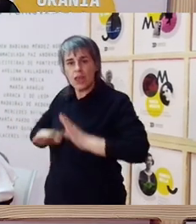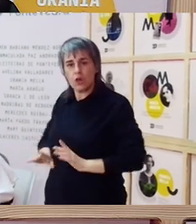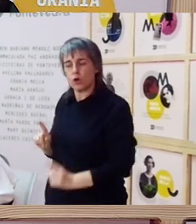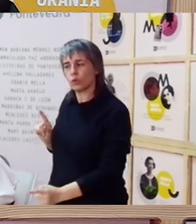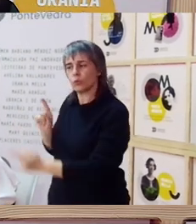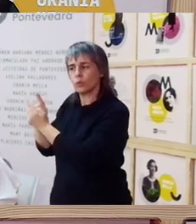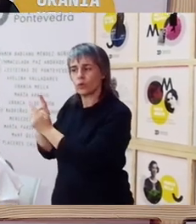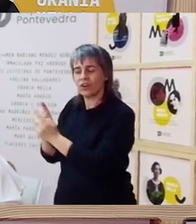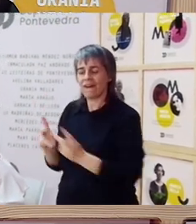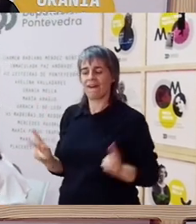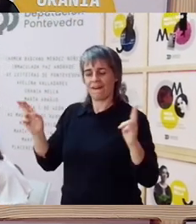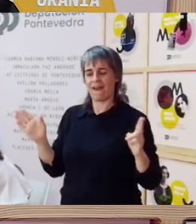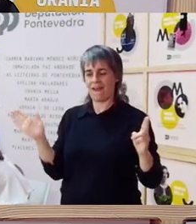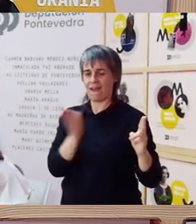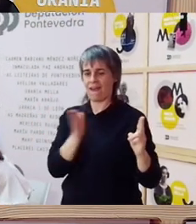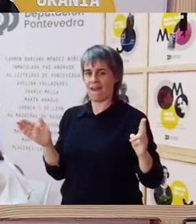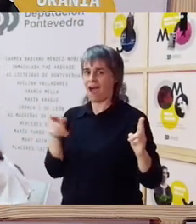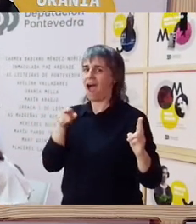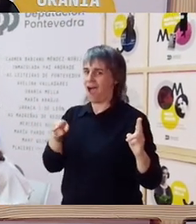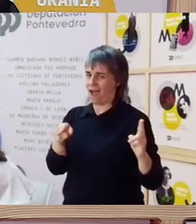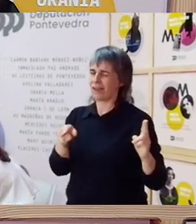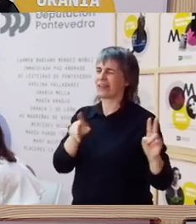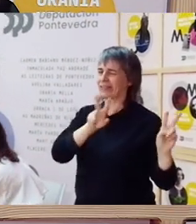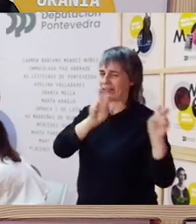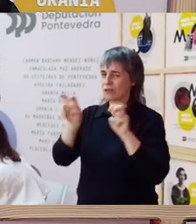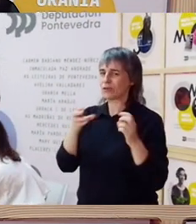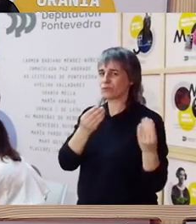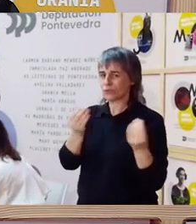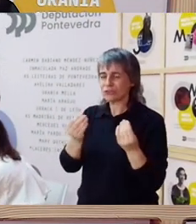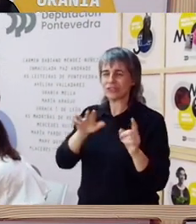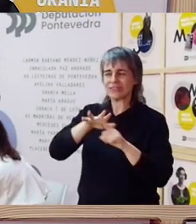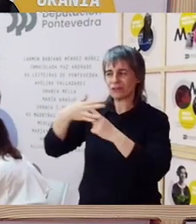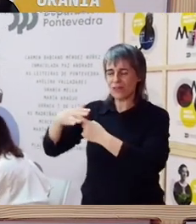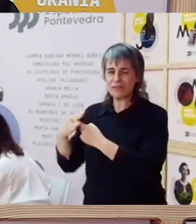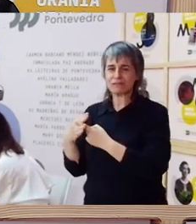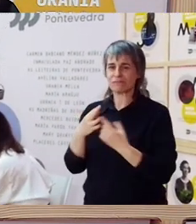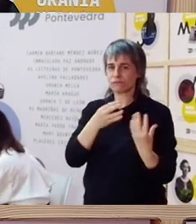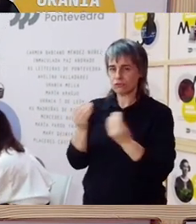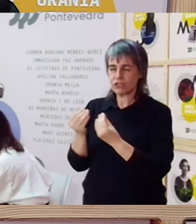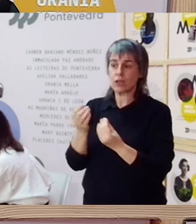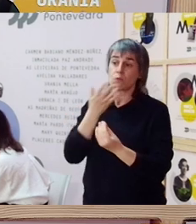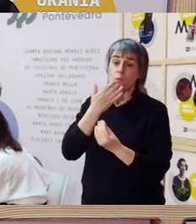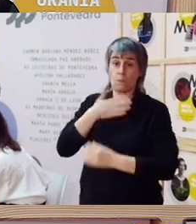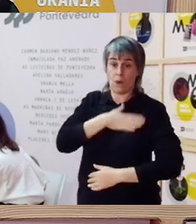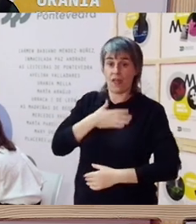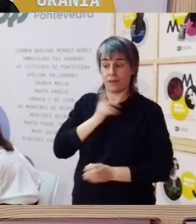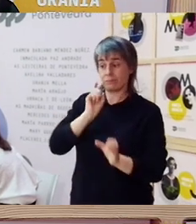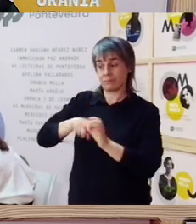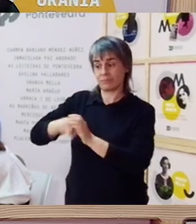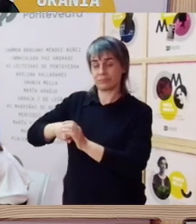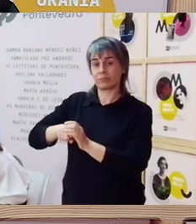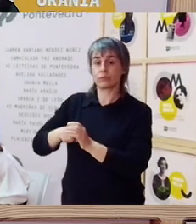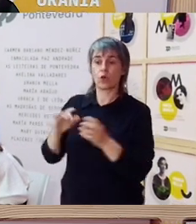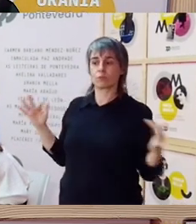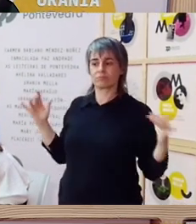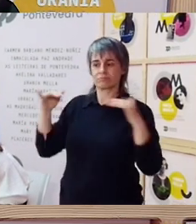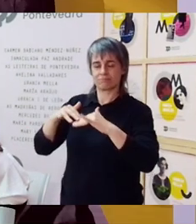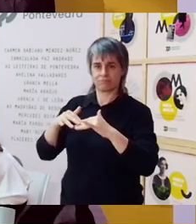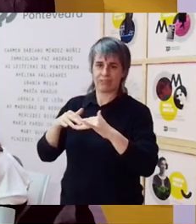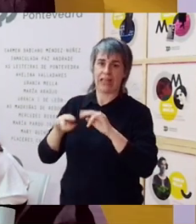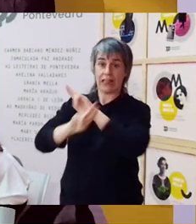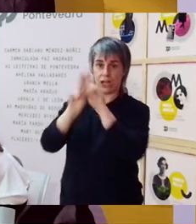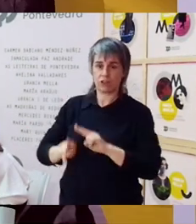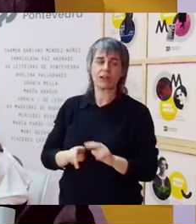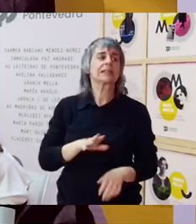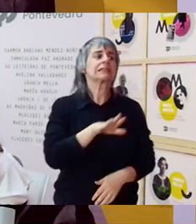algúns capítulos gloriosos de placeres, non? Sí. Participando aí en algunha convención sí. internacional. Participou